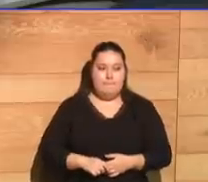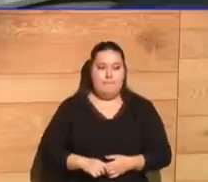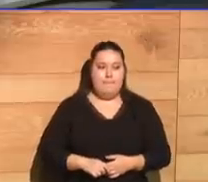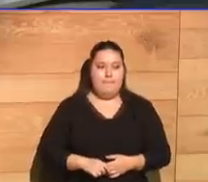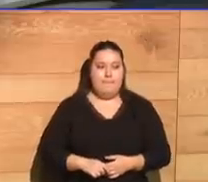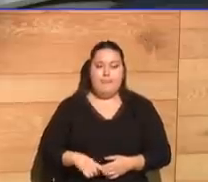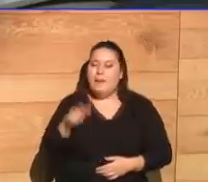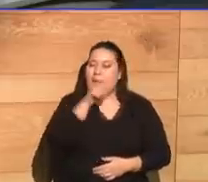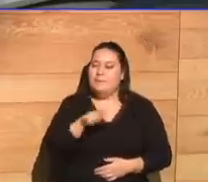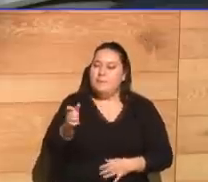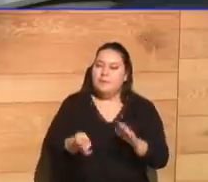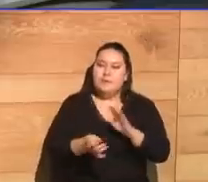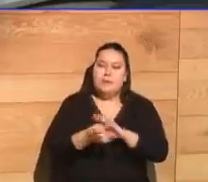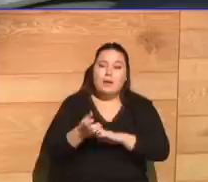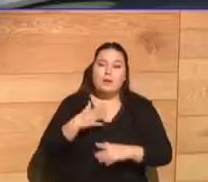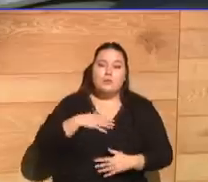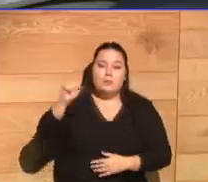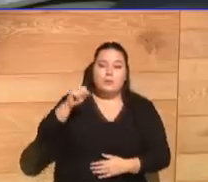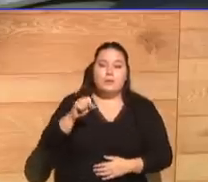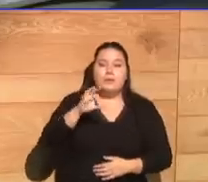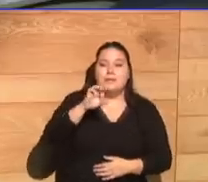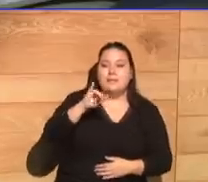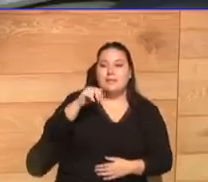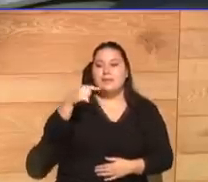¿Cómo se llaman los creadores de Superman? Siguel Schuster.